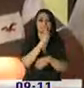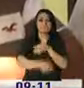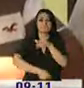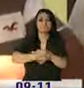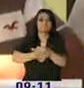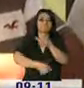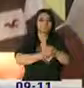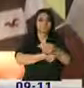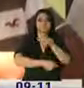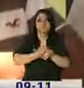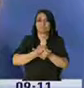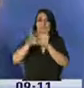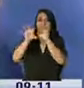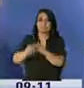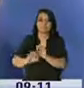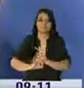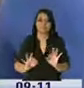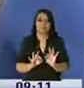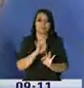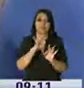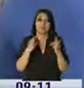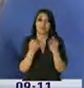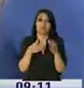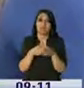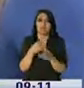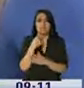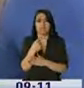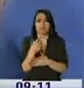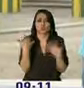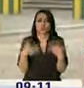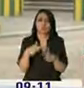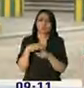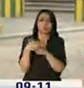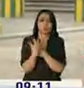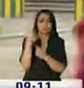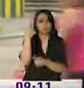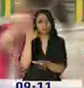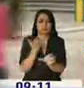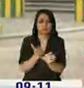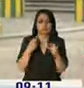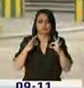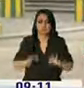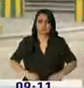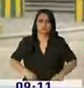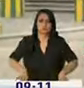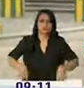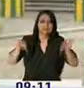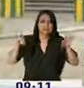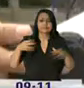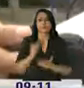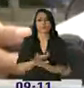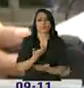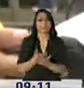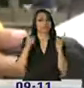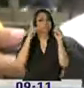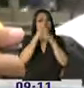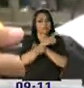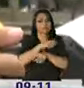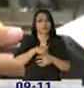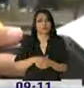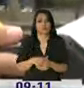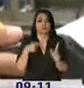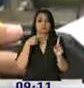ser detenidos. Sus familiares dicen que su situación psicológica, física y económica es precaria. Él está bien